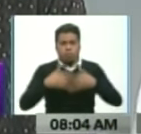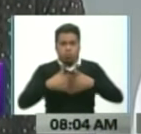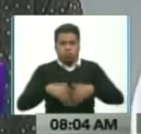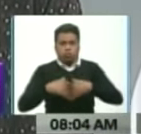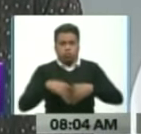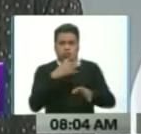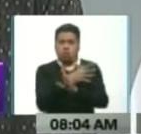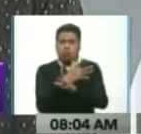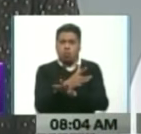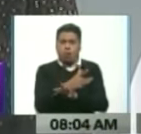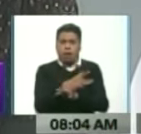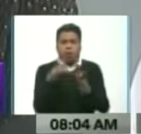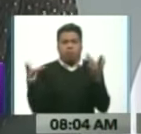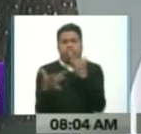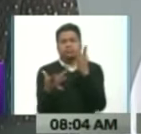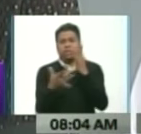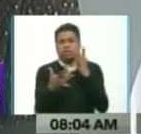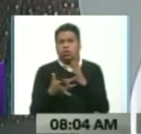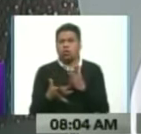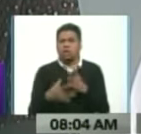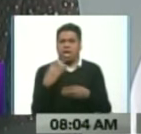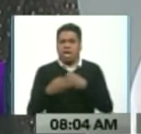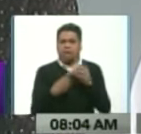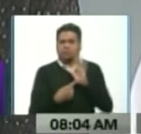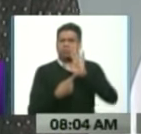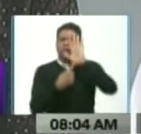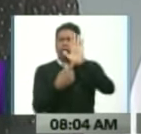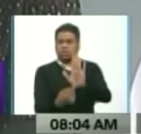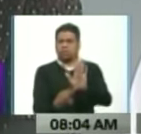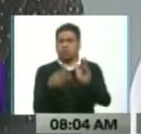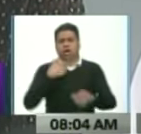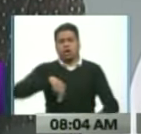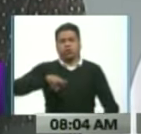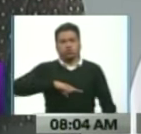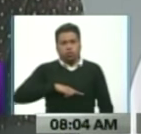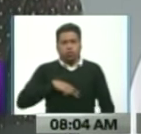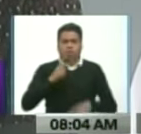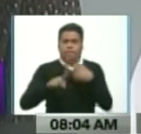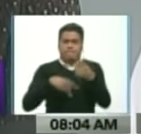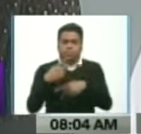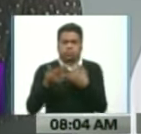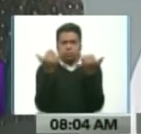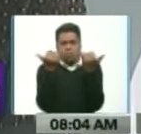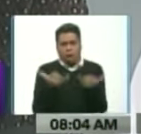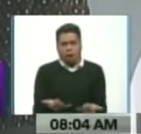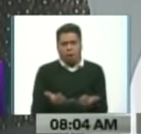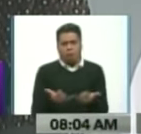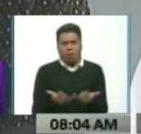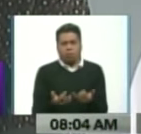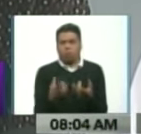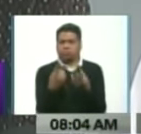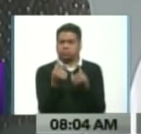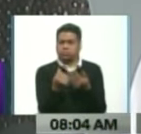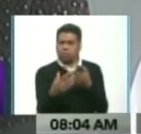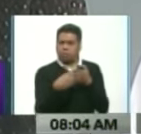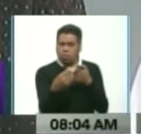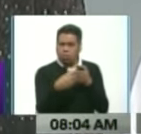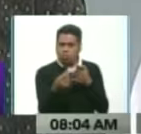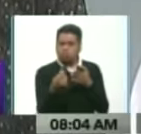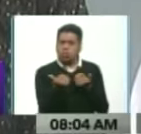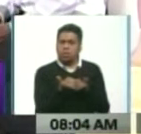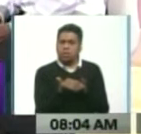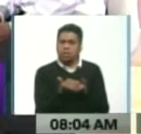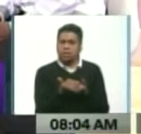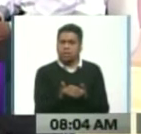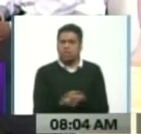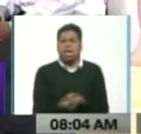como un nuevo modelo económico. Ya dando la muestra de que nosotros estamos produciendo actualmente un ingreso con este videojuego, y pues que el